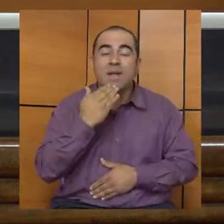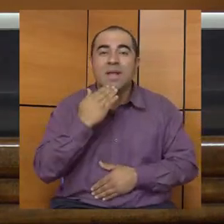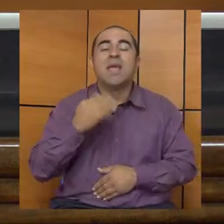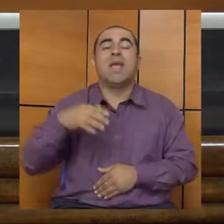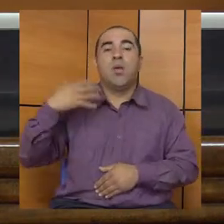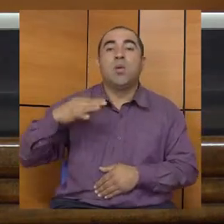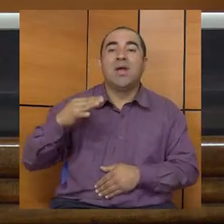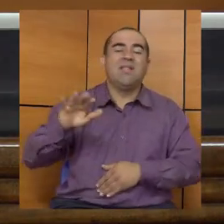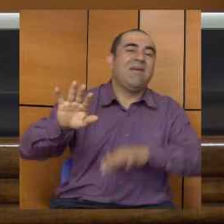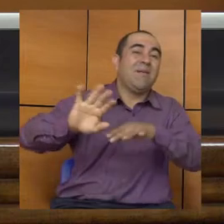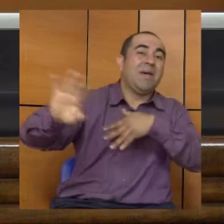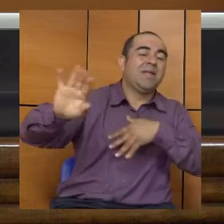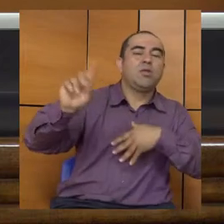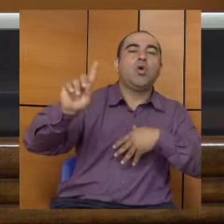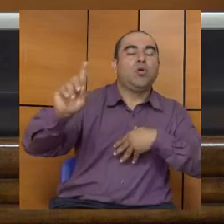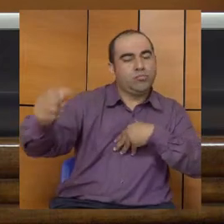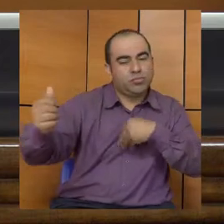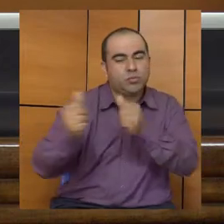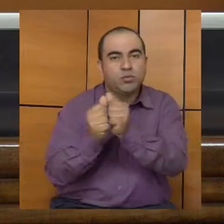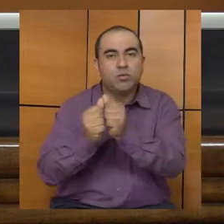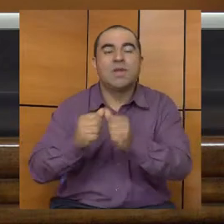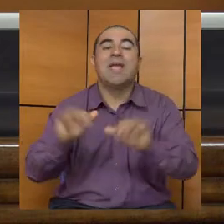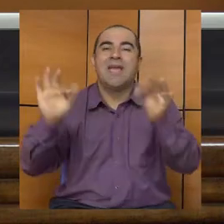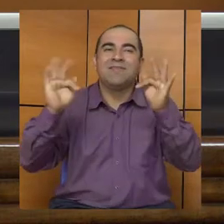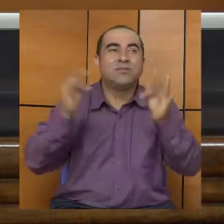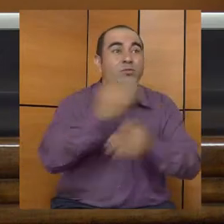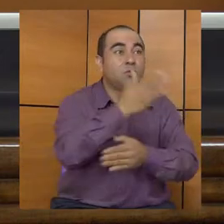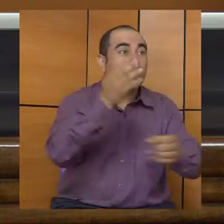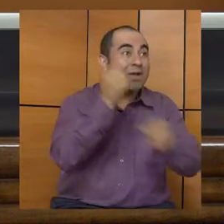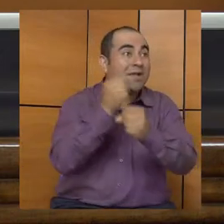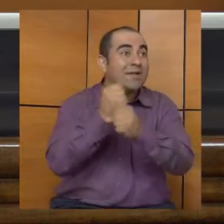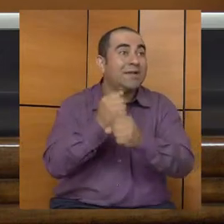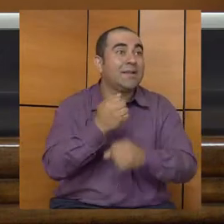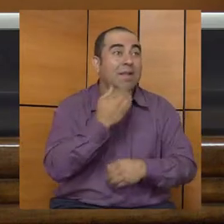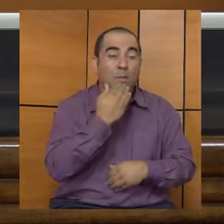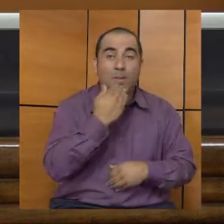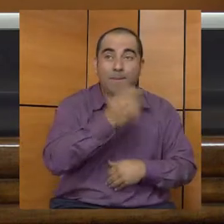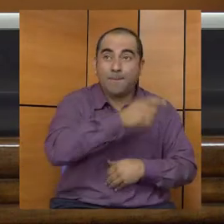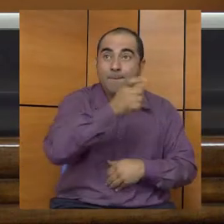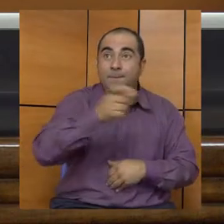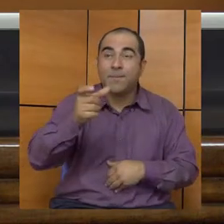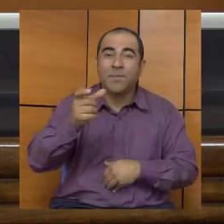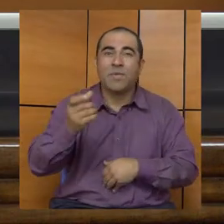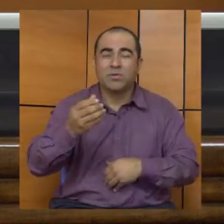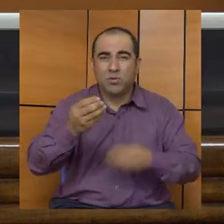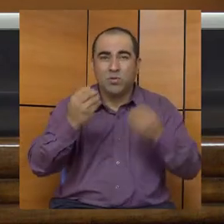dejar aislado. Así que felicitaciones por el trabajo y además también felicitaciones por la cantidad de encuestados. O sea,